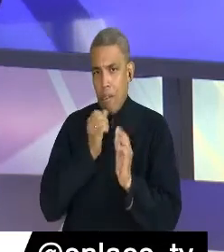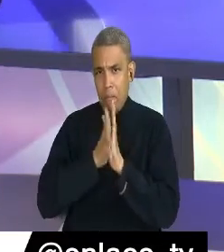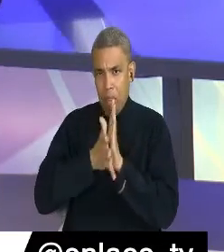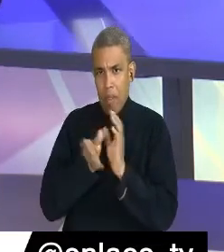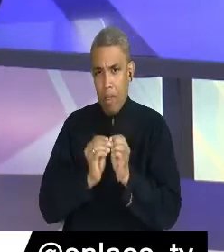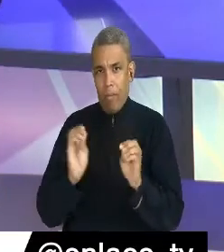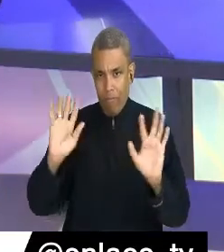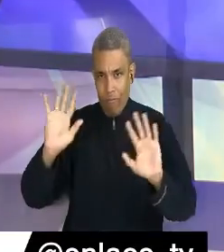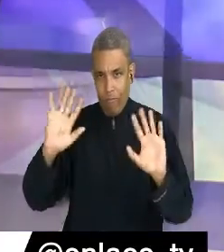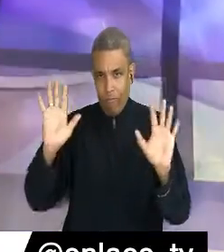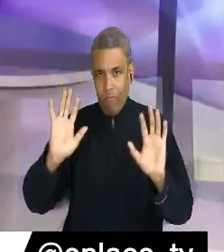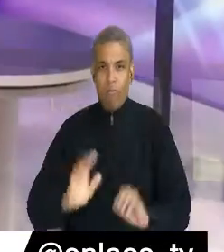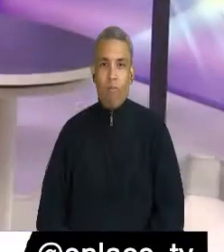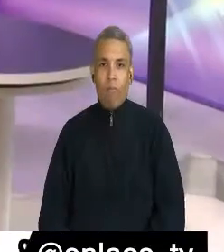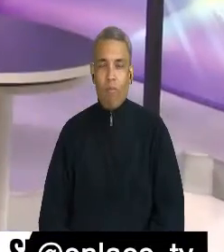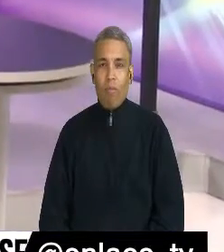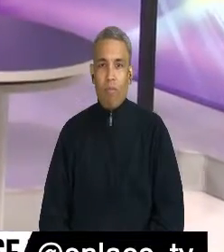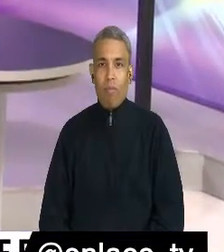buenas tardes